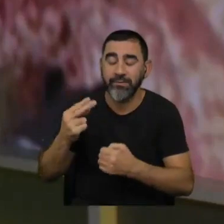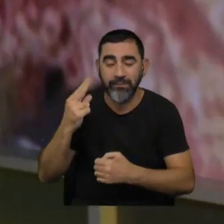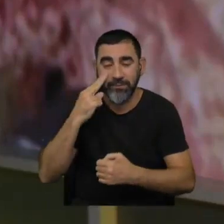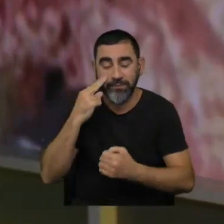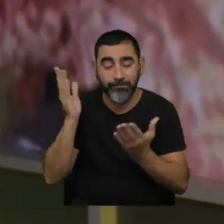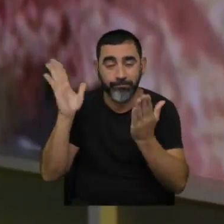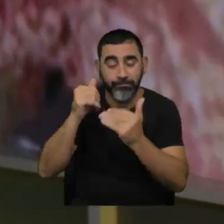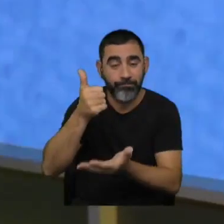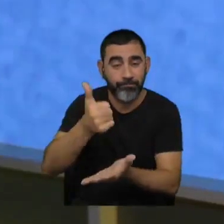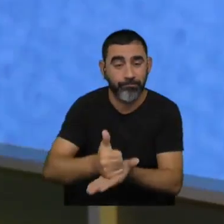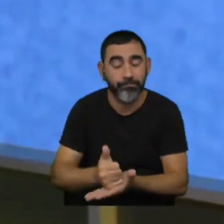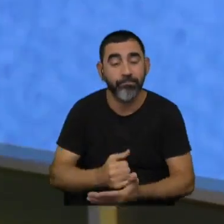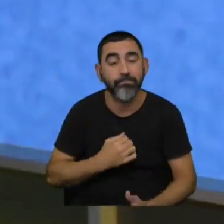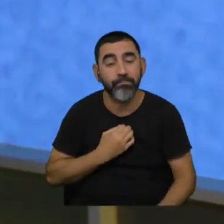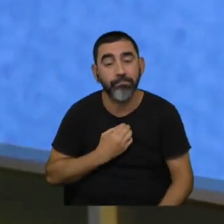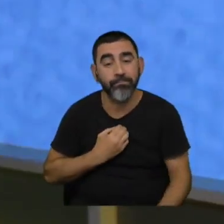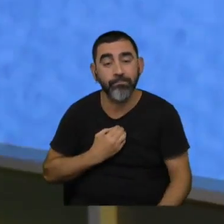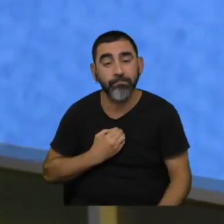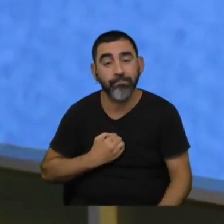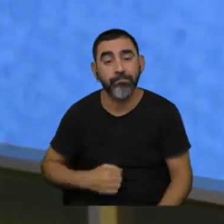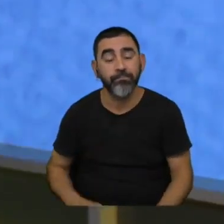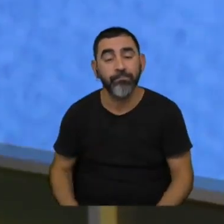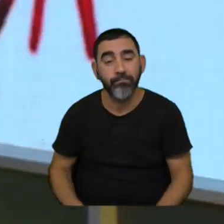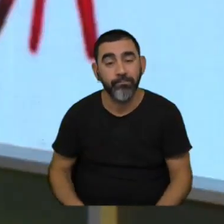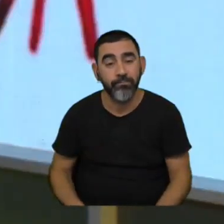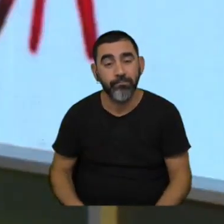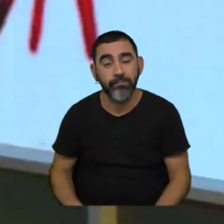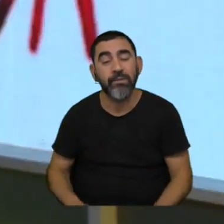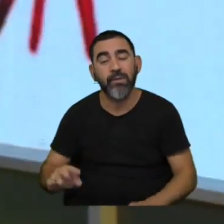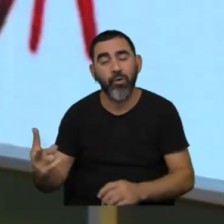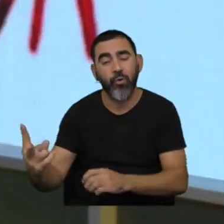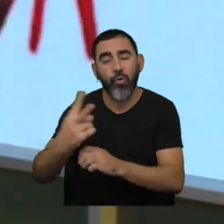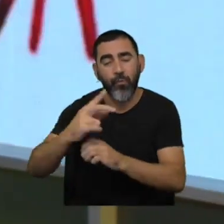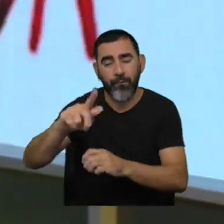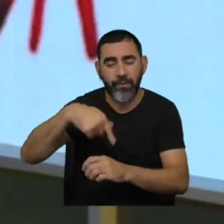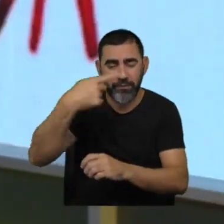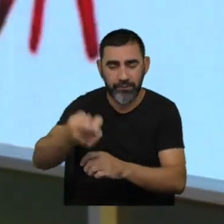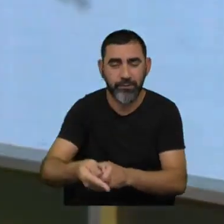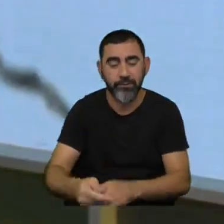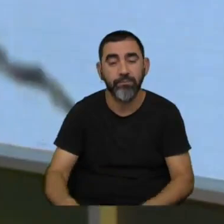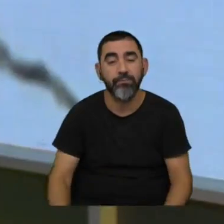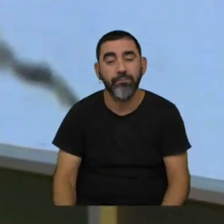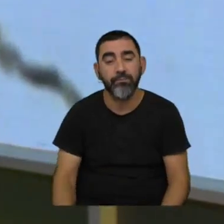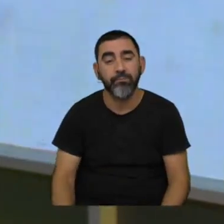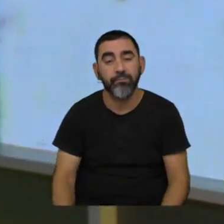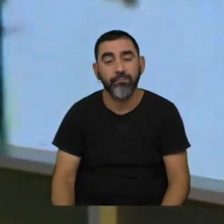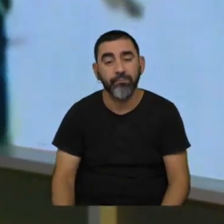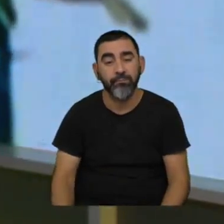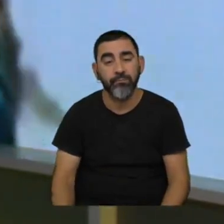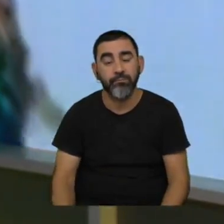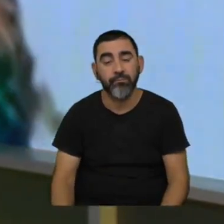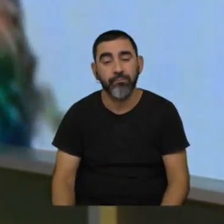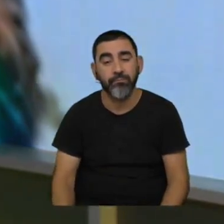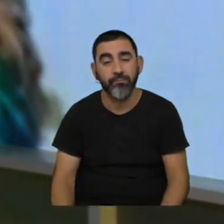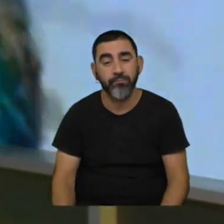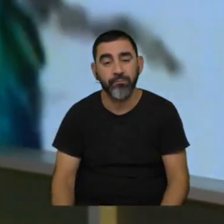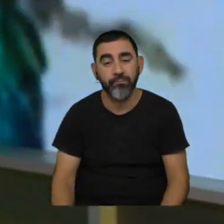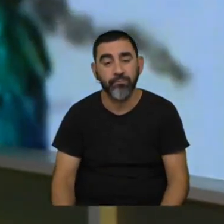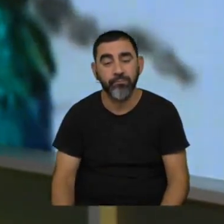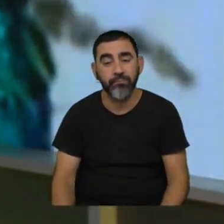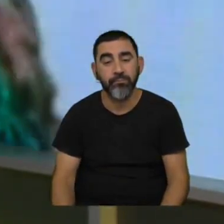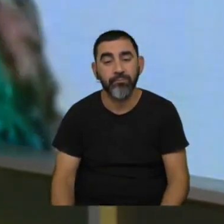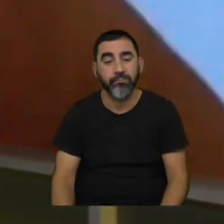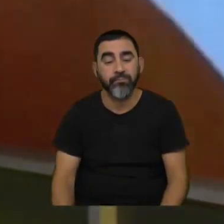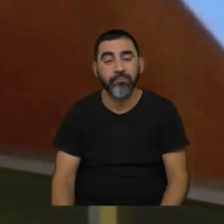estar presente, pero simplemente voy a hacer un spoiler, ya nos visitará Estela un poquito más adelante, pero a modo de adelanto, porque lo mencionaron